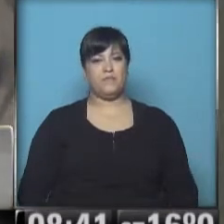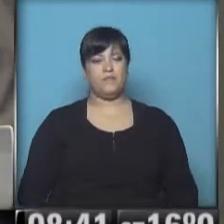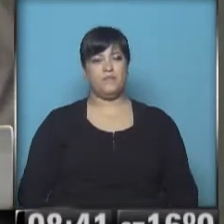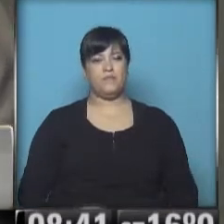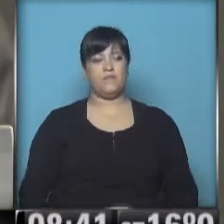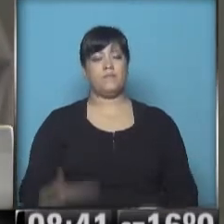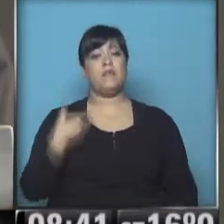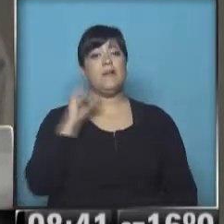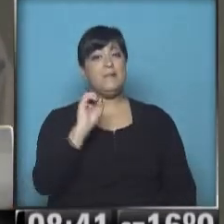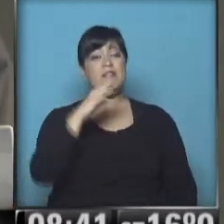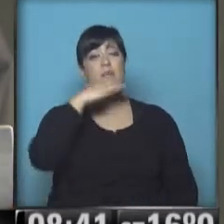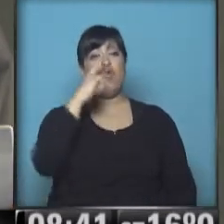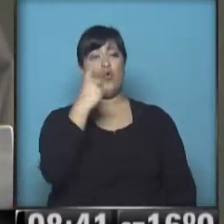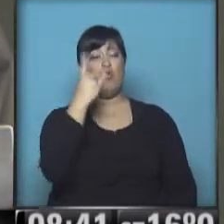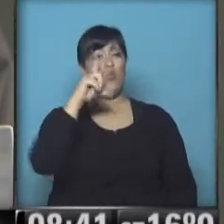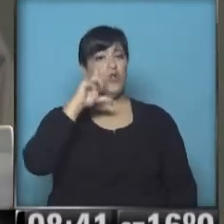Me llamo Julio